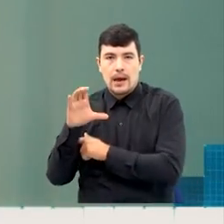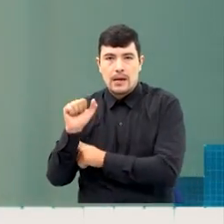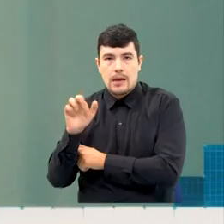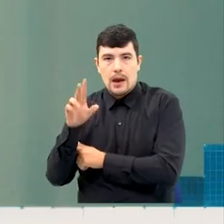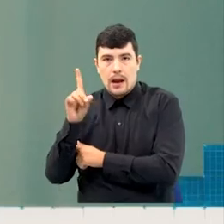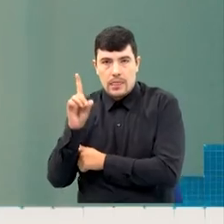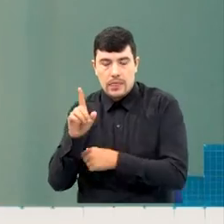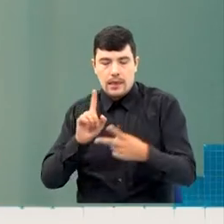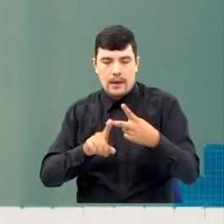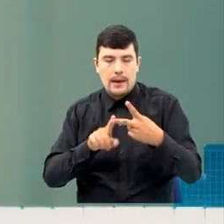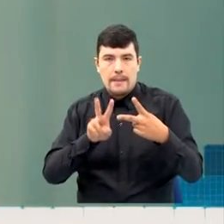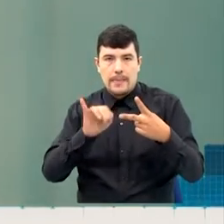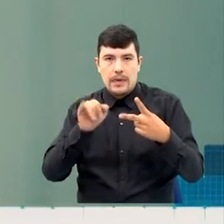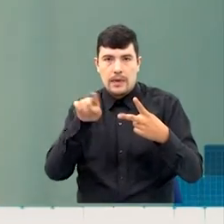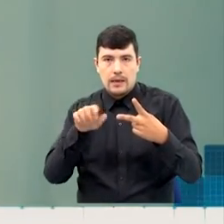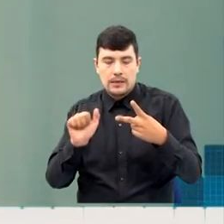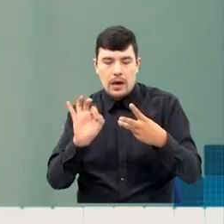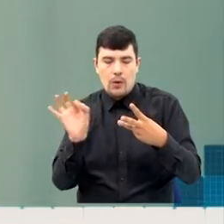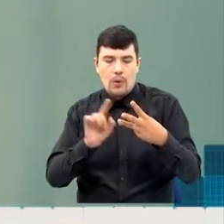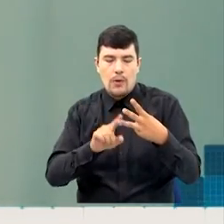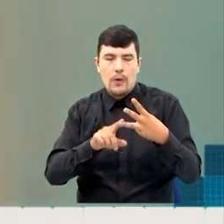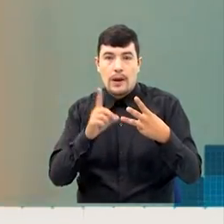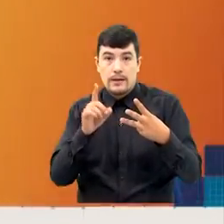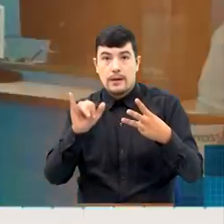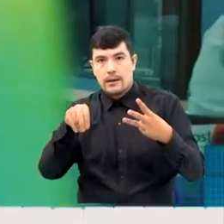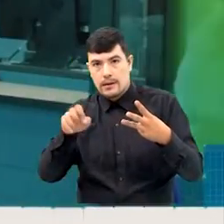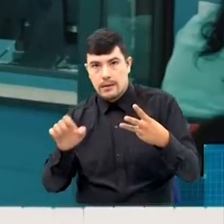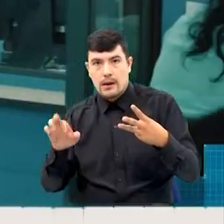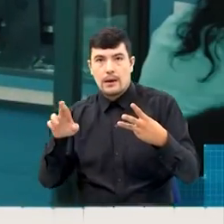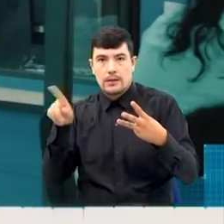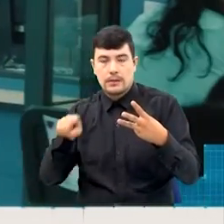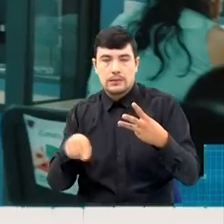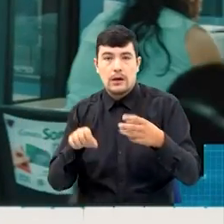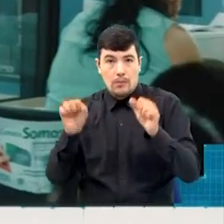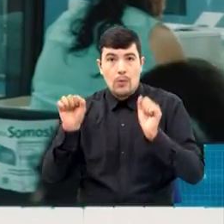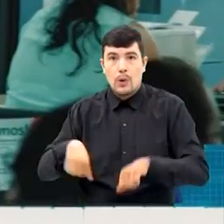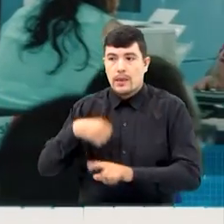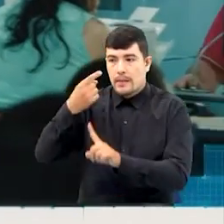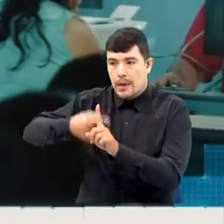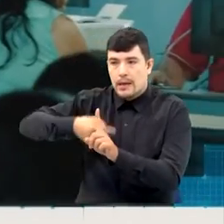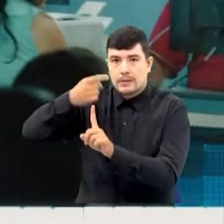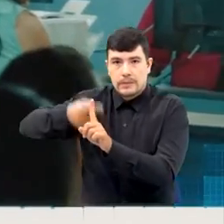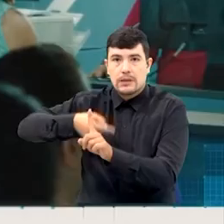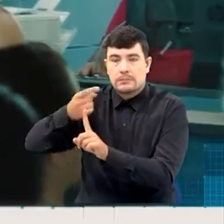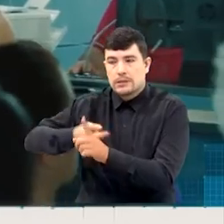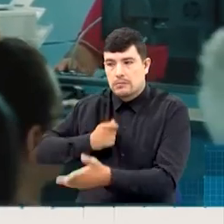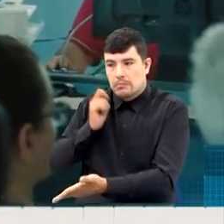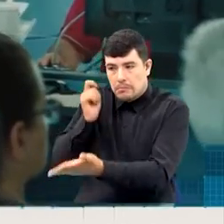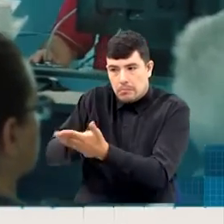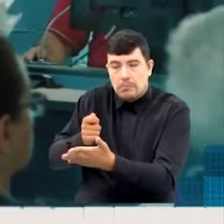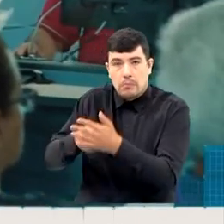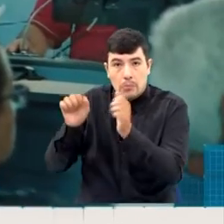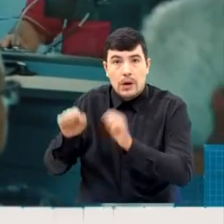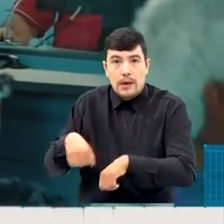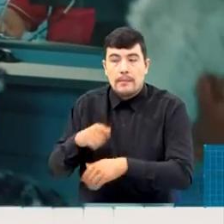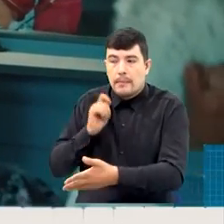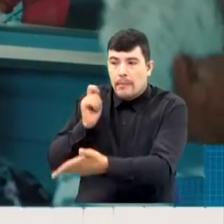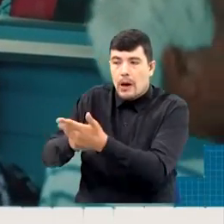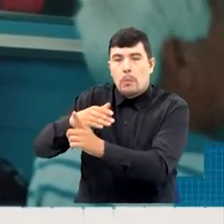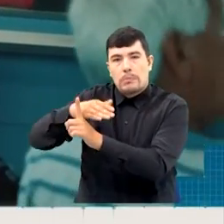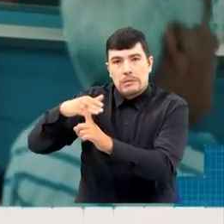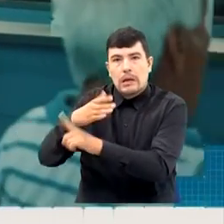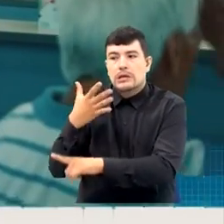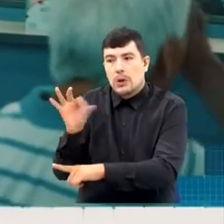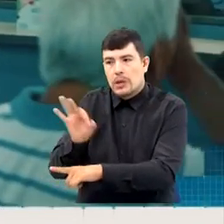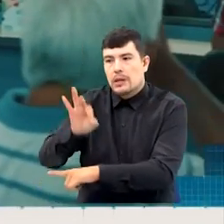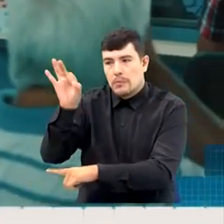y Diners, además de ofrecer la posibilidad de realizar abonos. Para clientes residenciales se recibe el 50% de abono